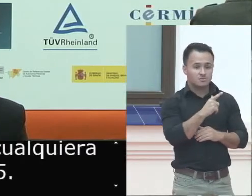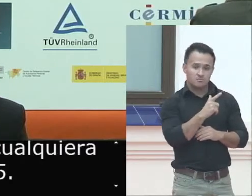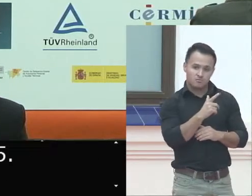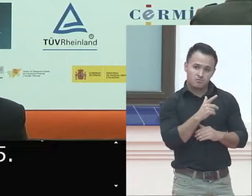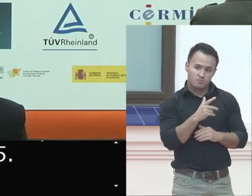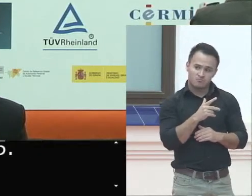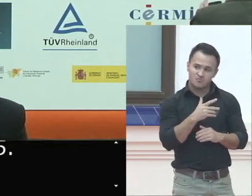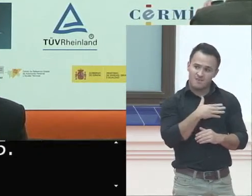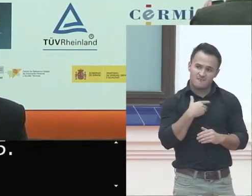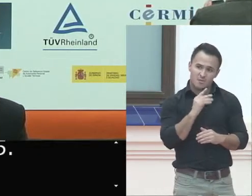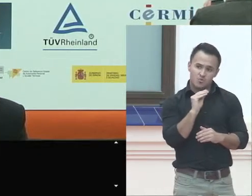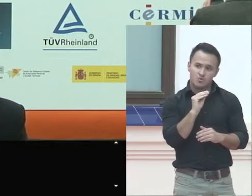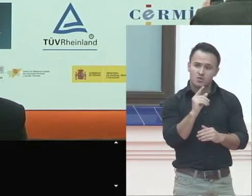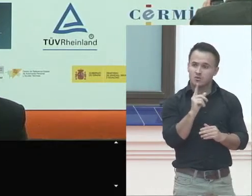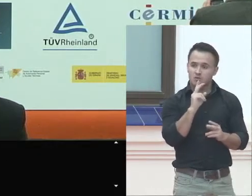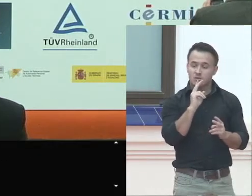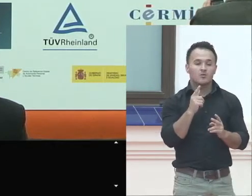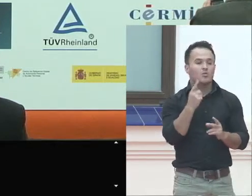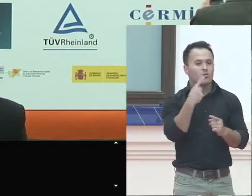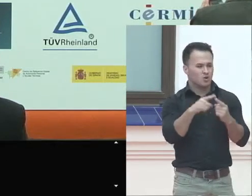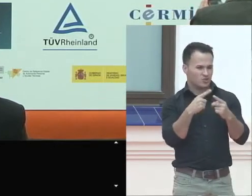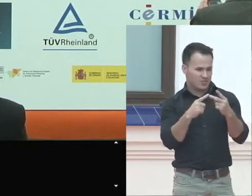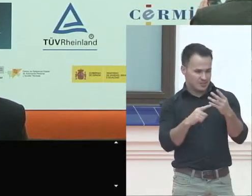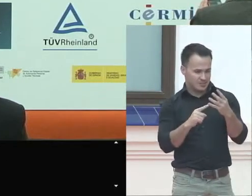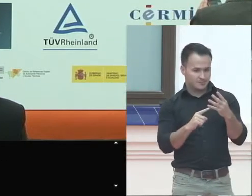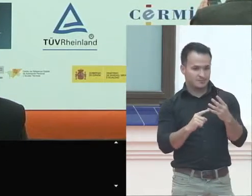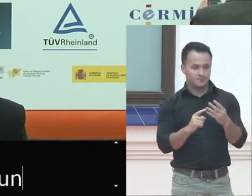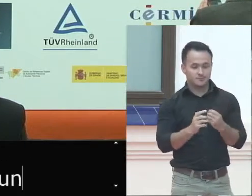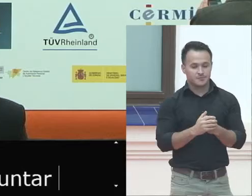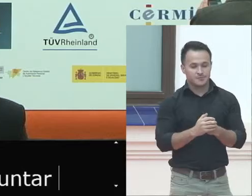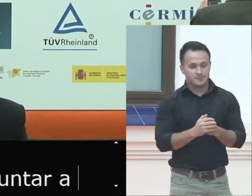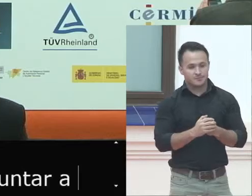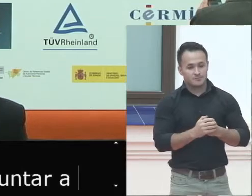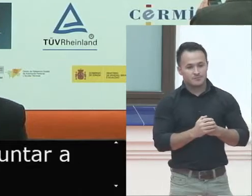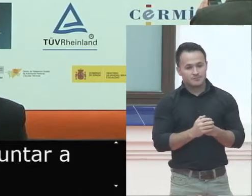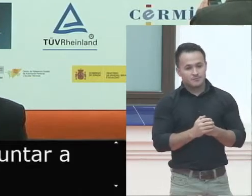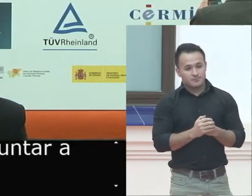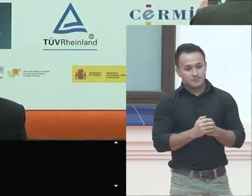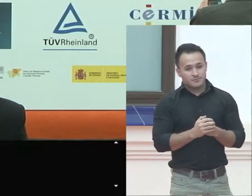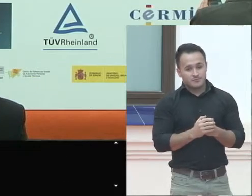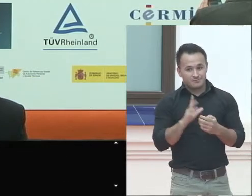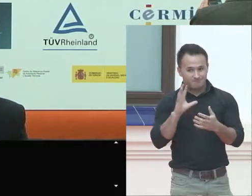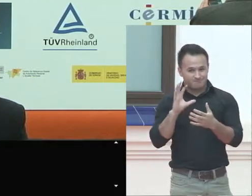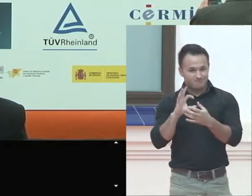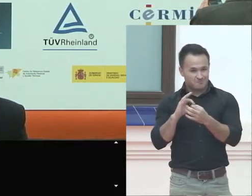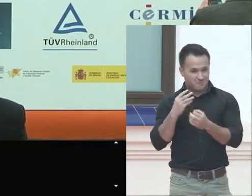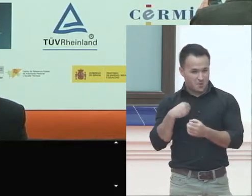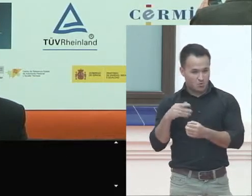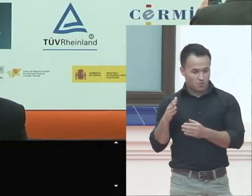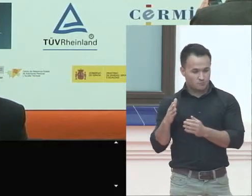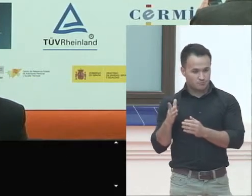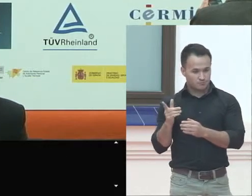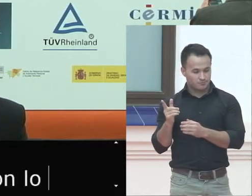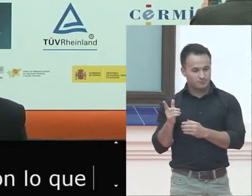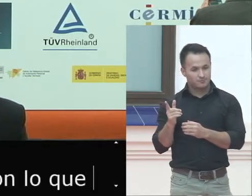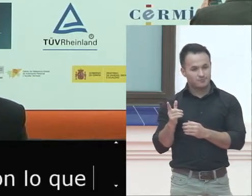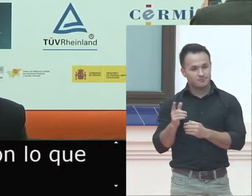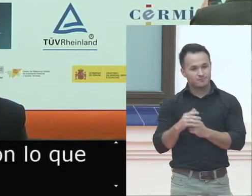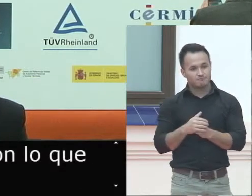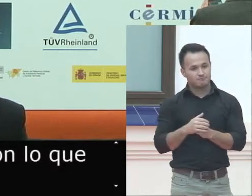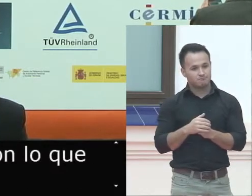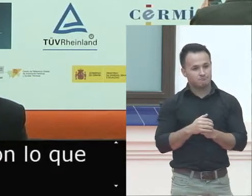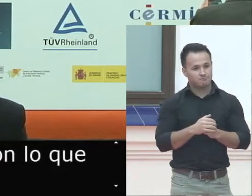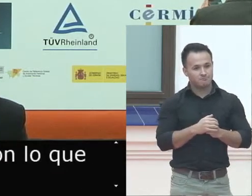Loic. ¿Tú querías decir? Un par de cosas en relación con lo que hemos estado hablando desde el punto de vista más